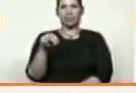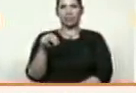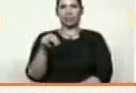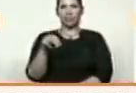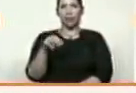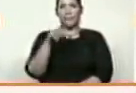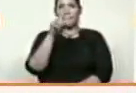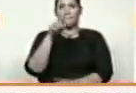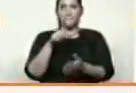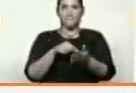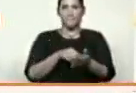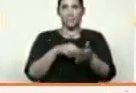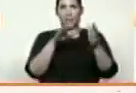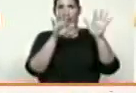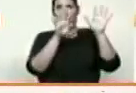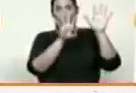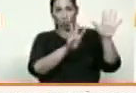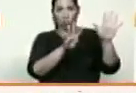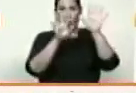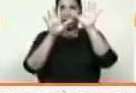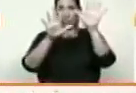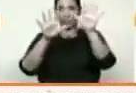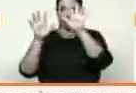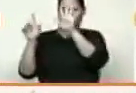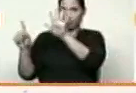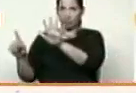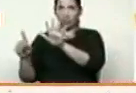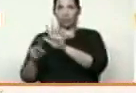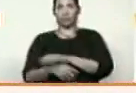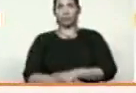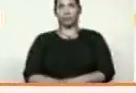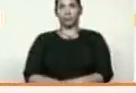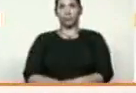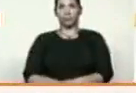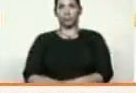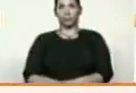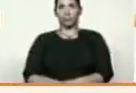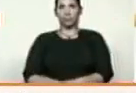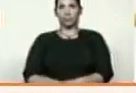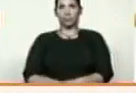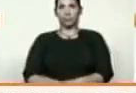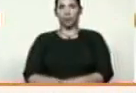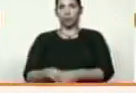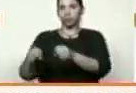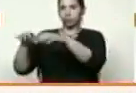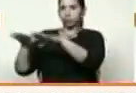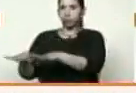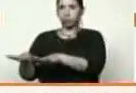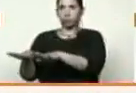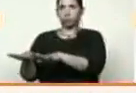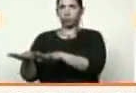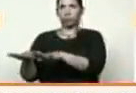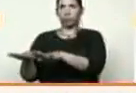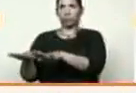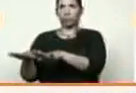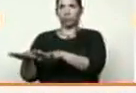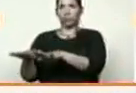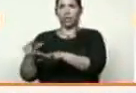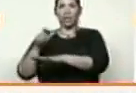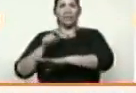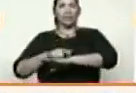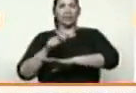1917, cuyo promedio fue de casi 2 años y que él mismo suspende en tiempos de